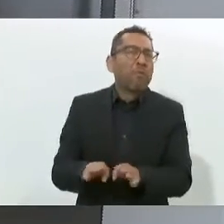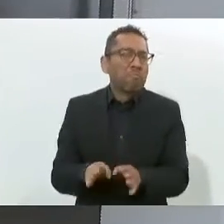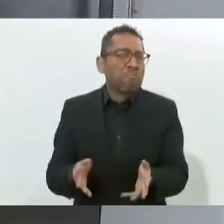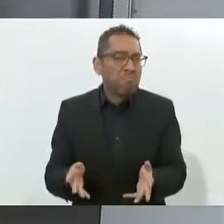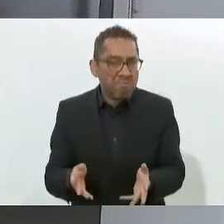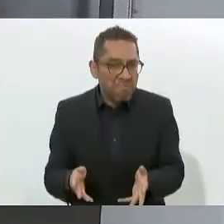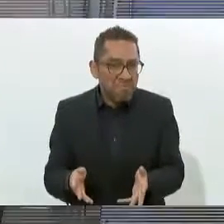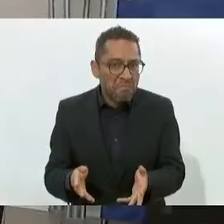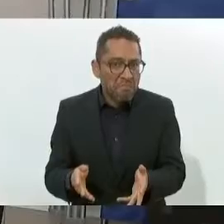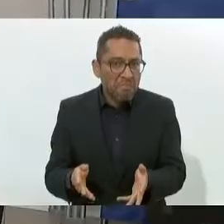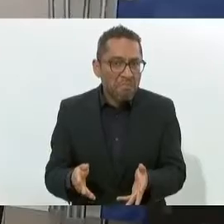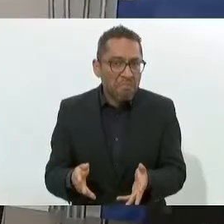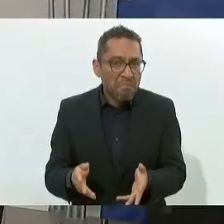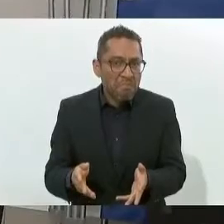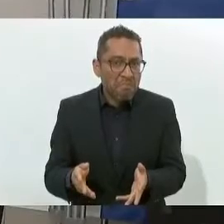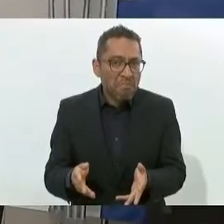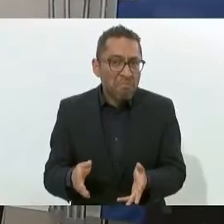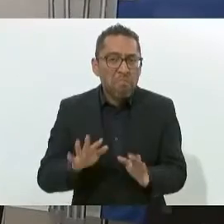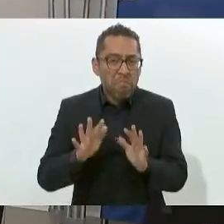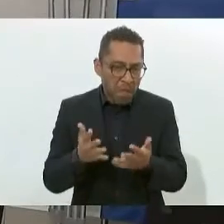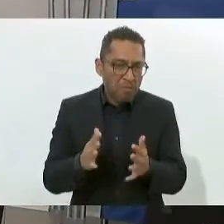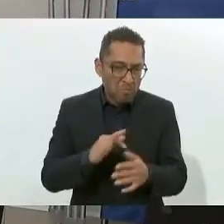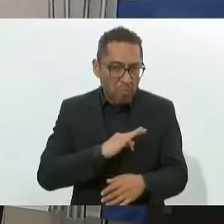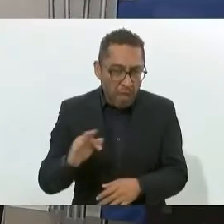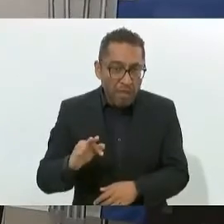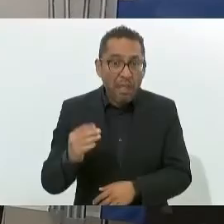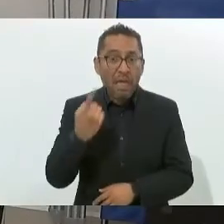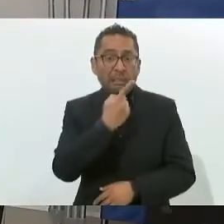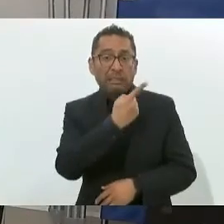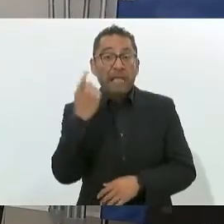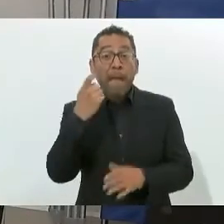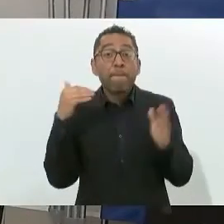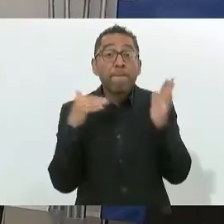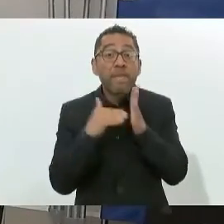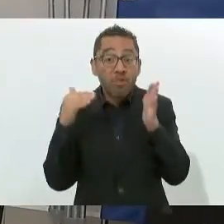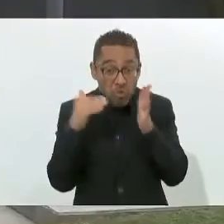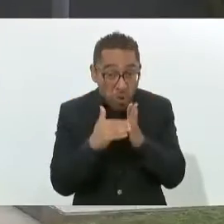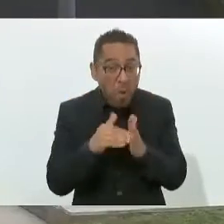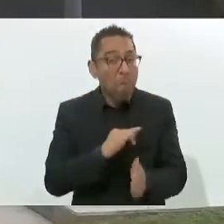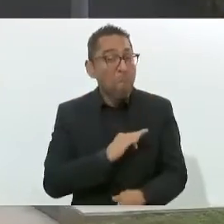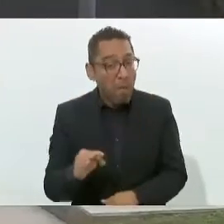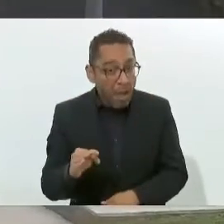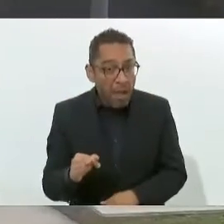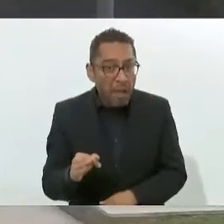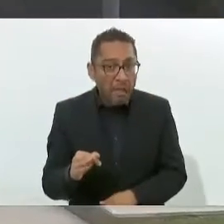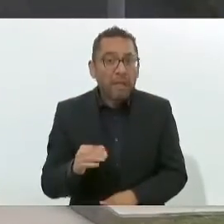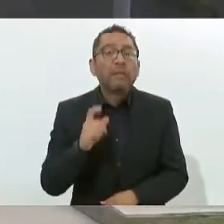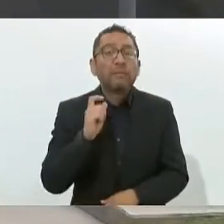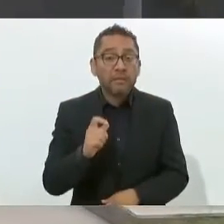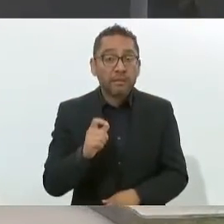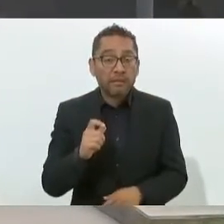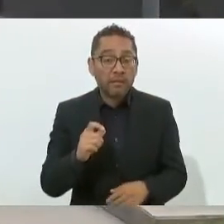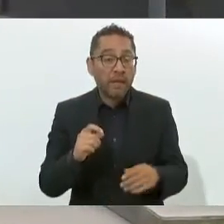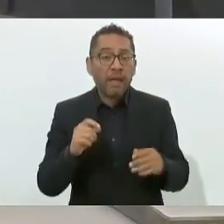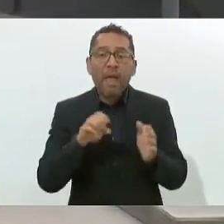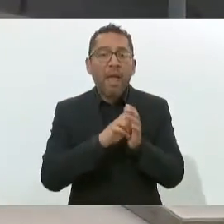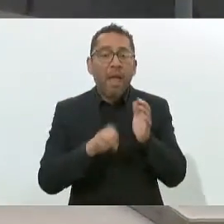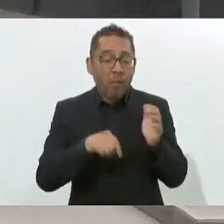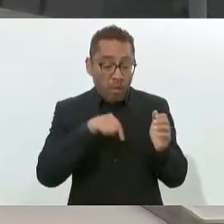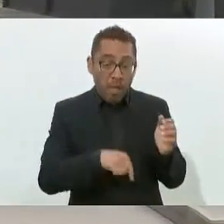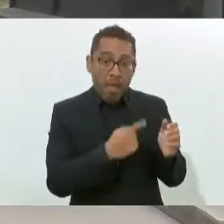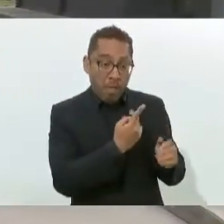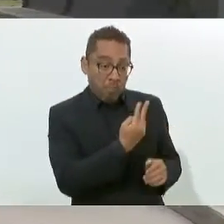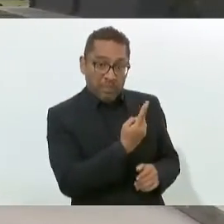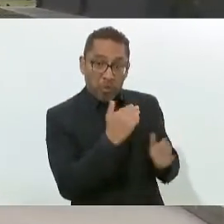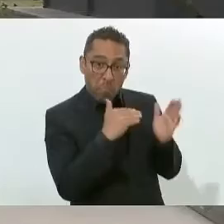Por lo bajo, 100 millones. Es decir, se están haciendo 4